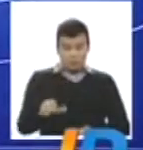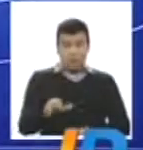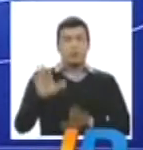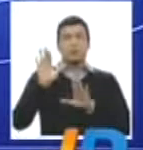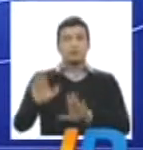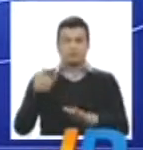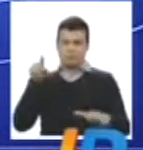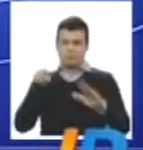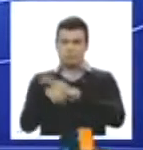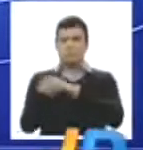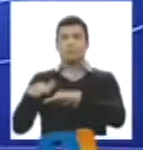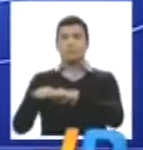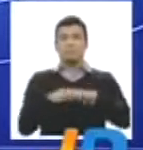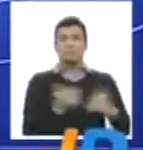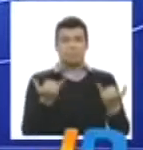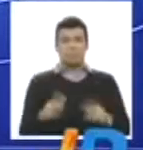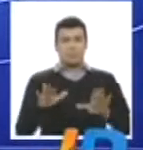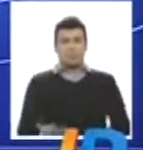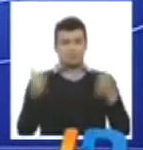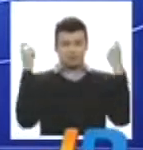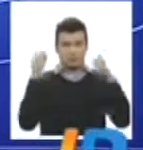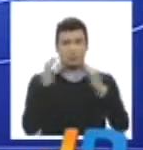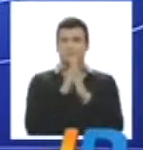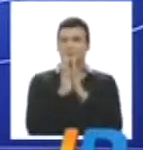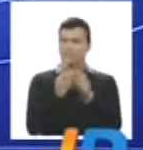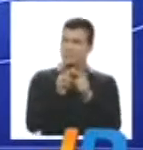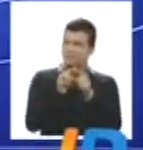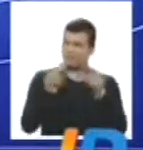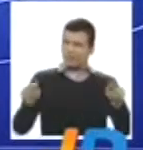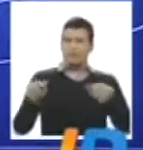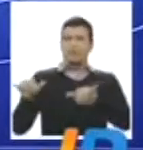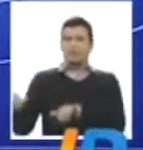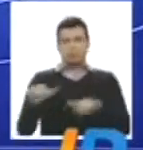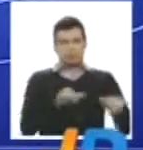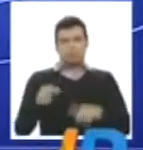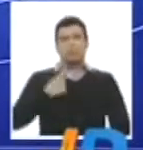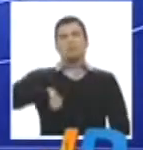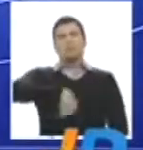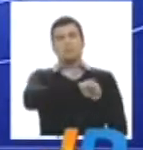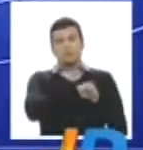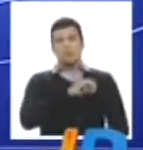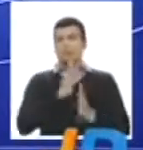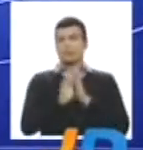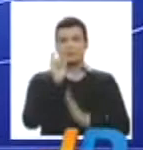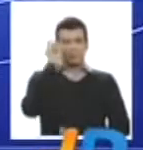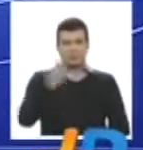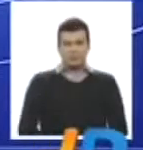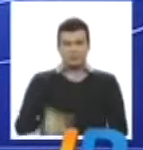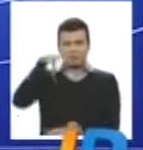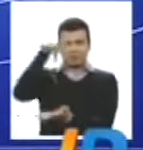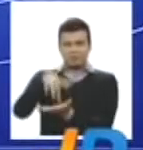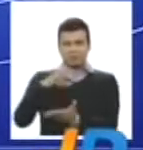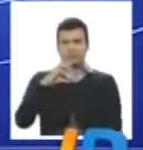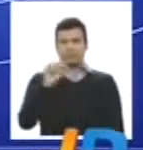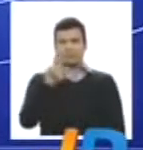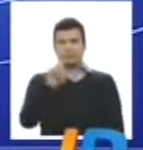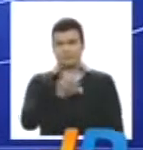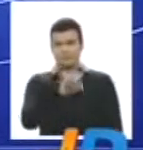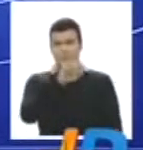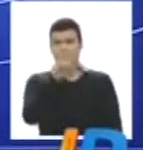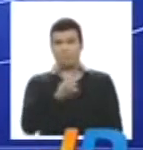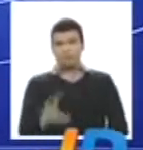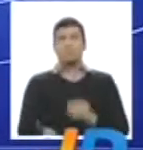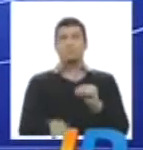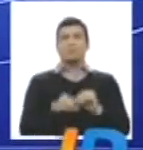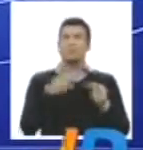Nos vamos a comerciales, pero al regresar, detalles de lo ocurrido en la 14ª etapa de la Vuelta a España con nuestro enviado especial Carlos Alberto Lenis.